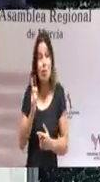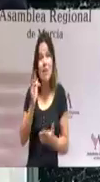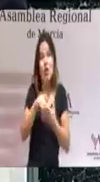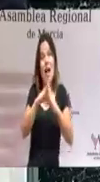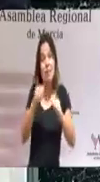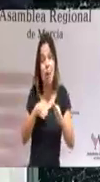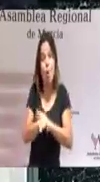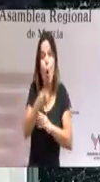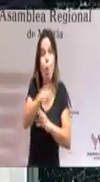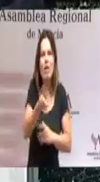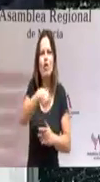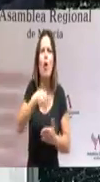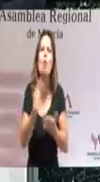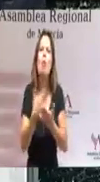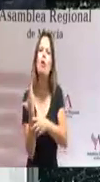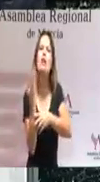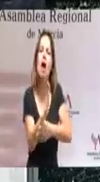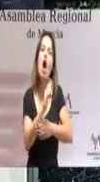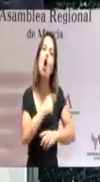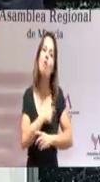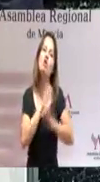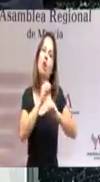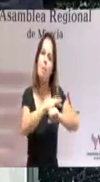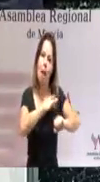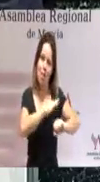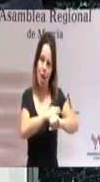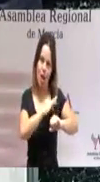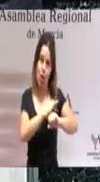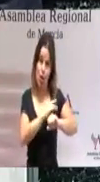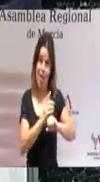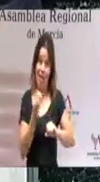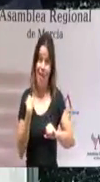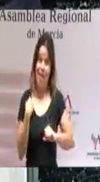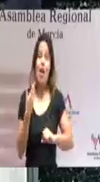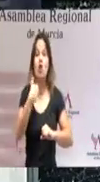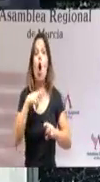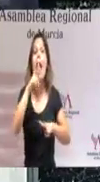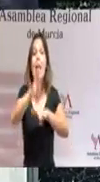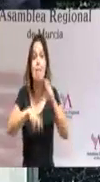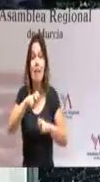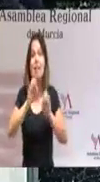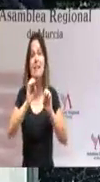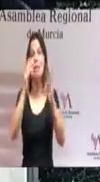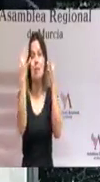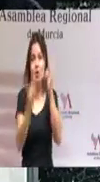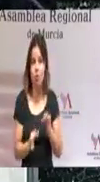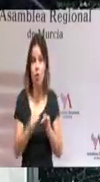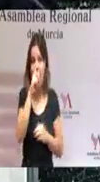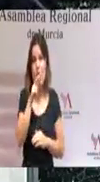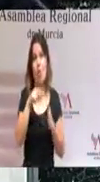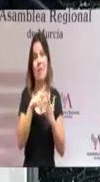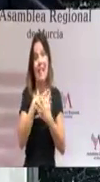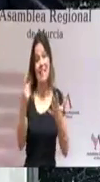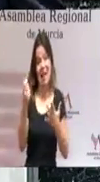Asamblea propusimos la Comisión del Mar Menor y fueron nuestras enmiendas a los presupuestos del